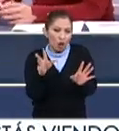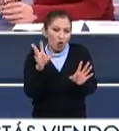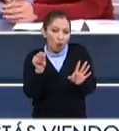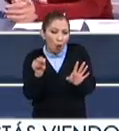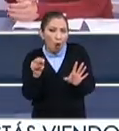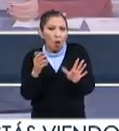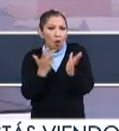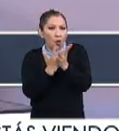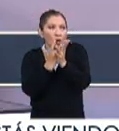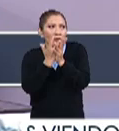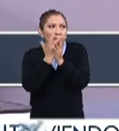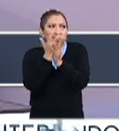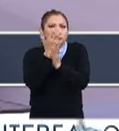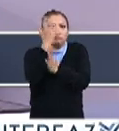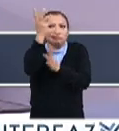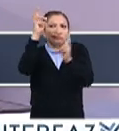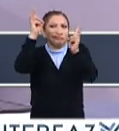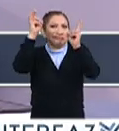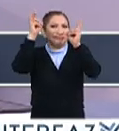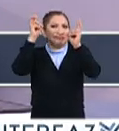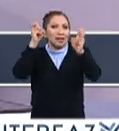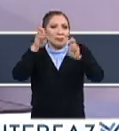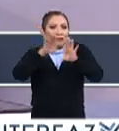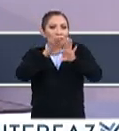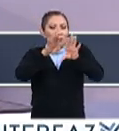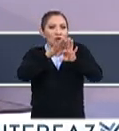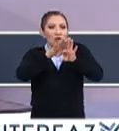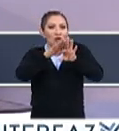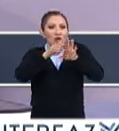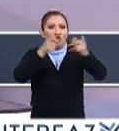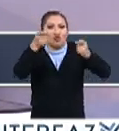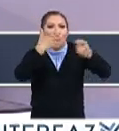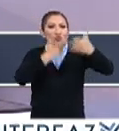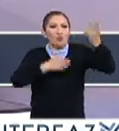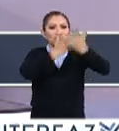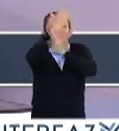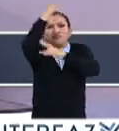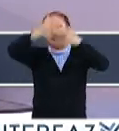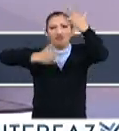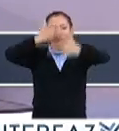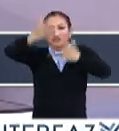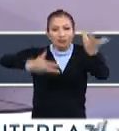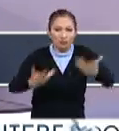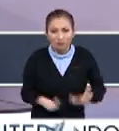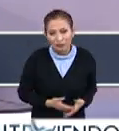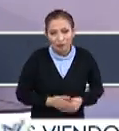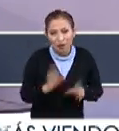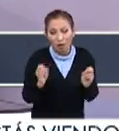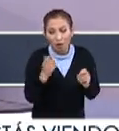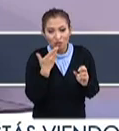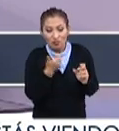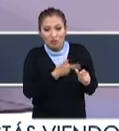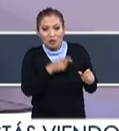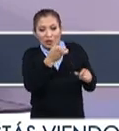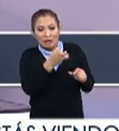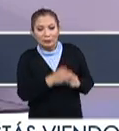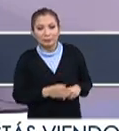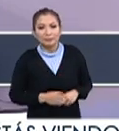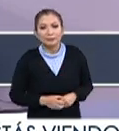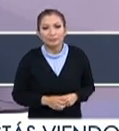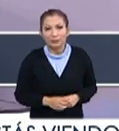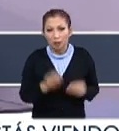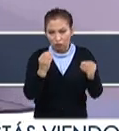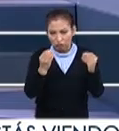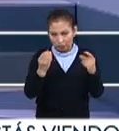supuesto, llegue a temas pues que salgan ya del control o de lo deseable, sí, ¿no? Sí, pues